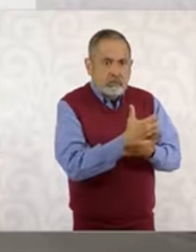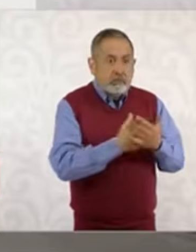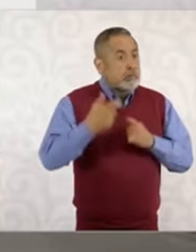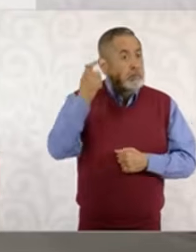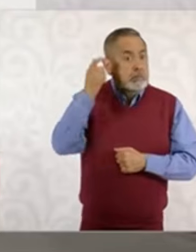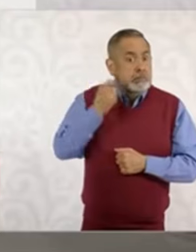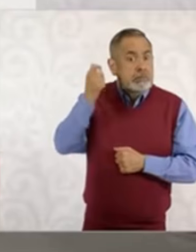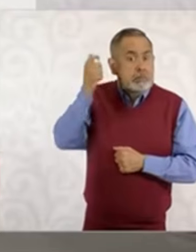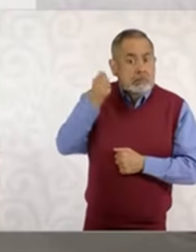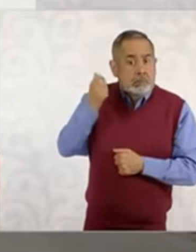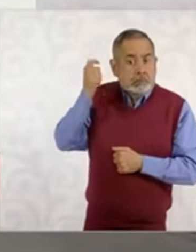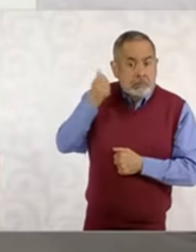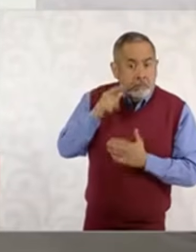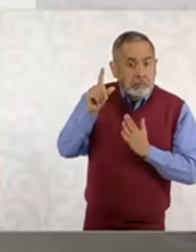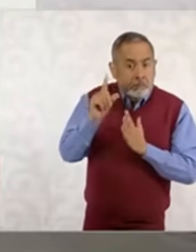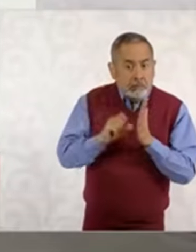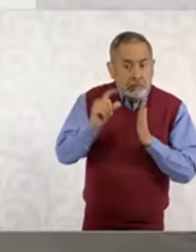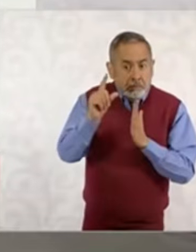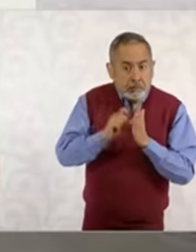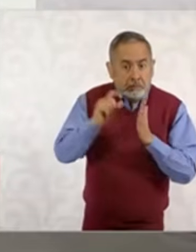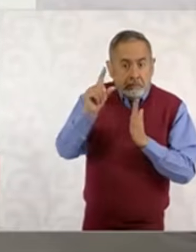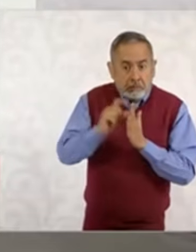La que sigue.